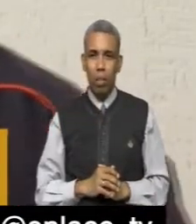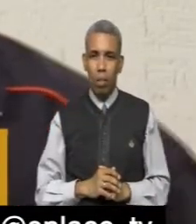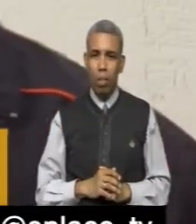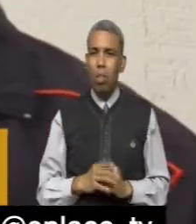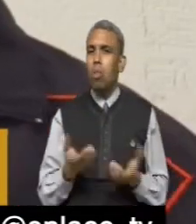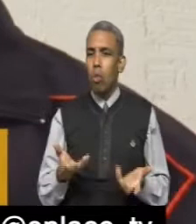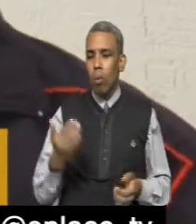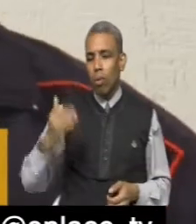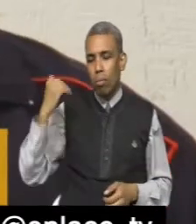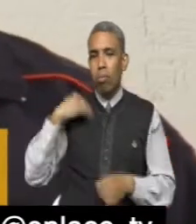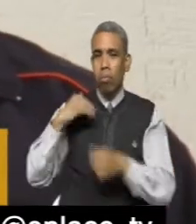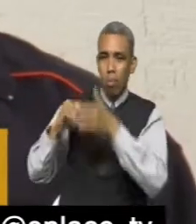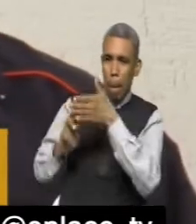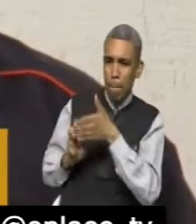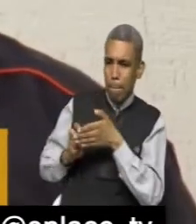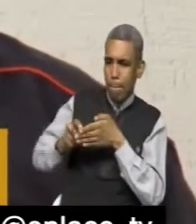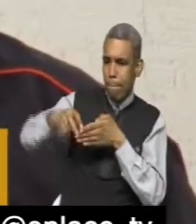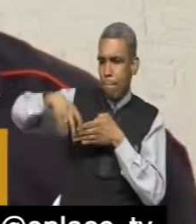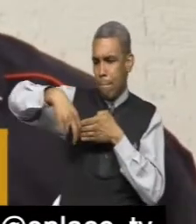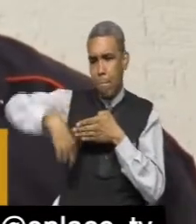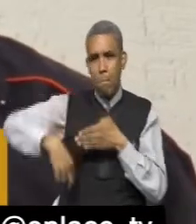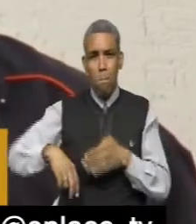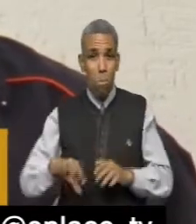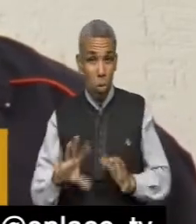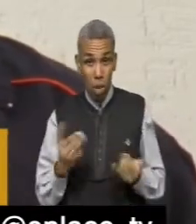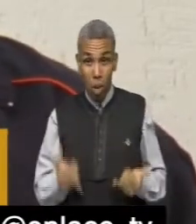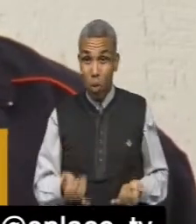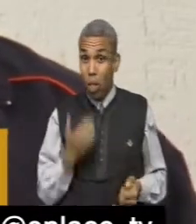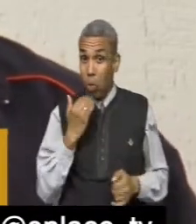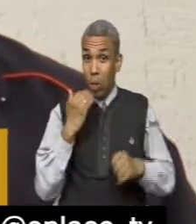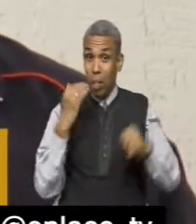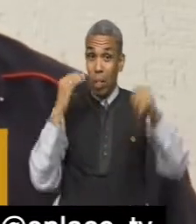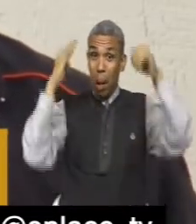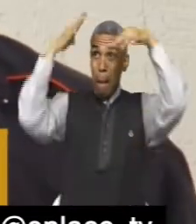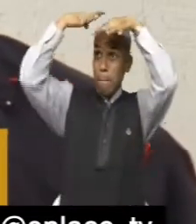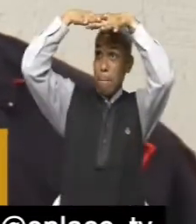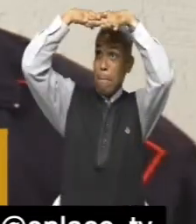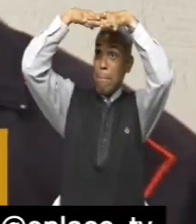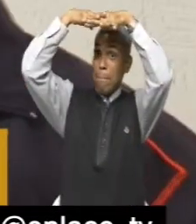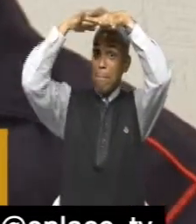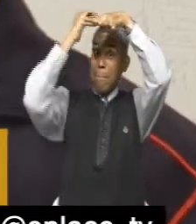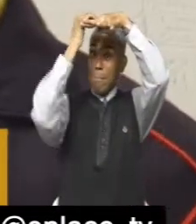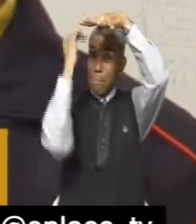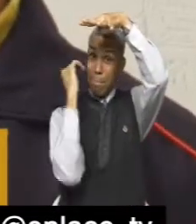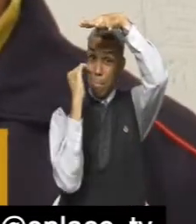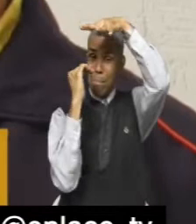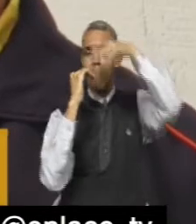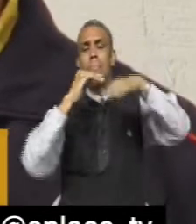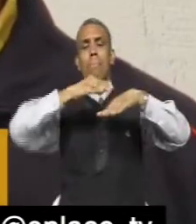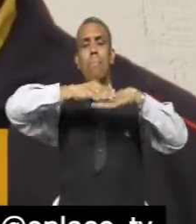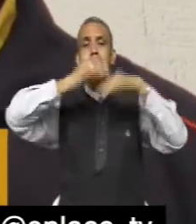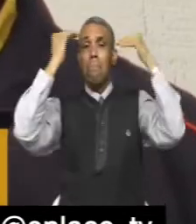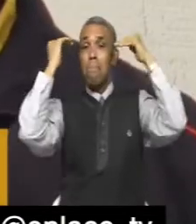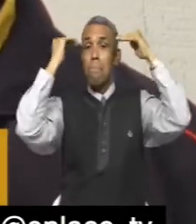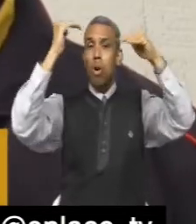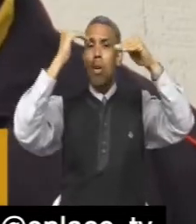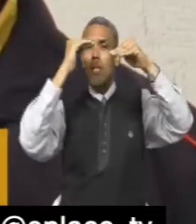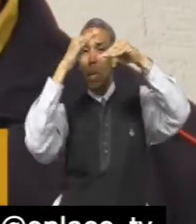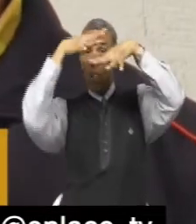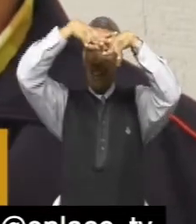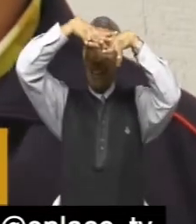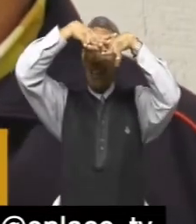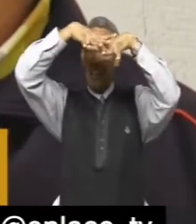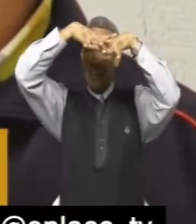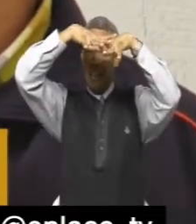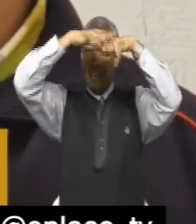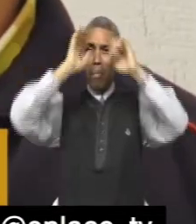metieron, como que metieron un niño o alguien más pequeño porque la reja no la dañaron, había reja. Partieron una